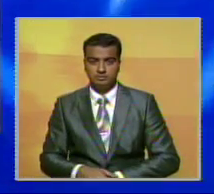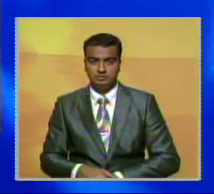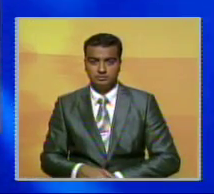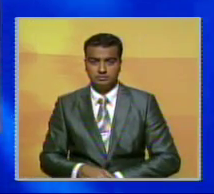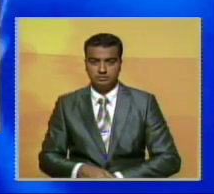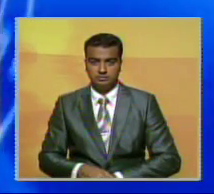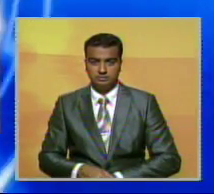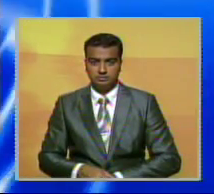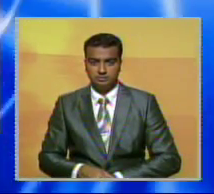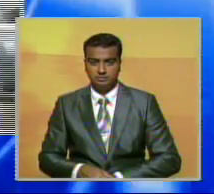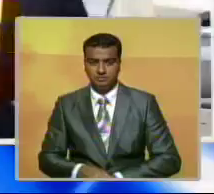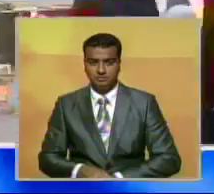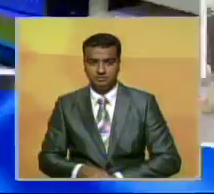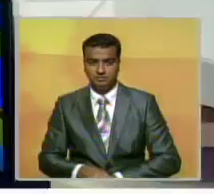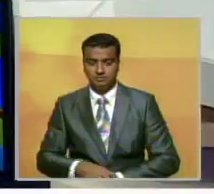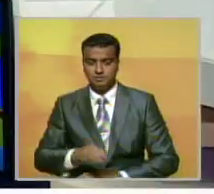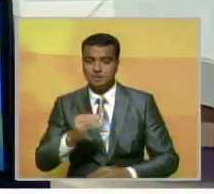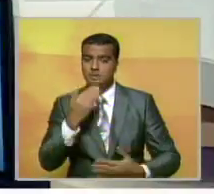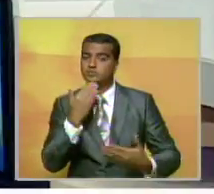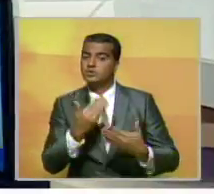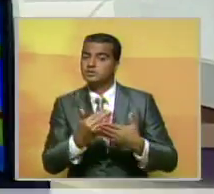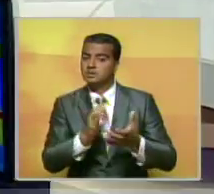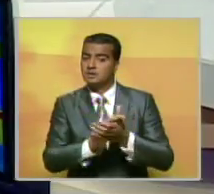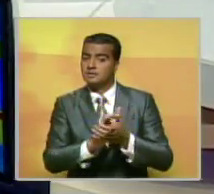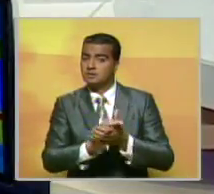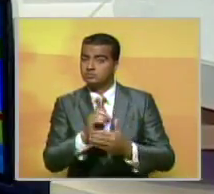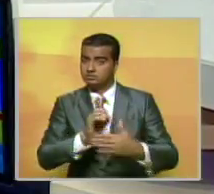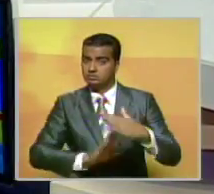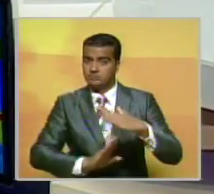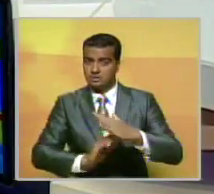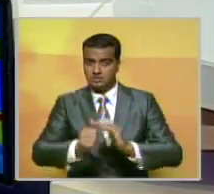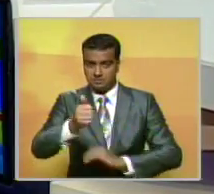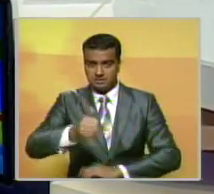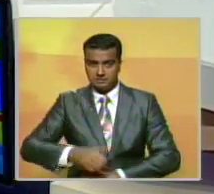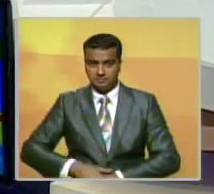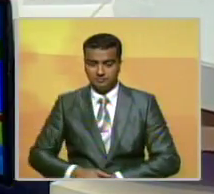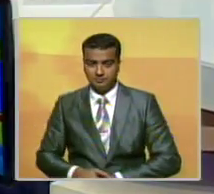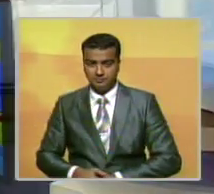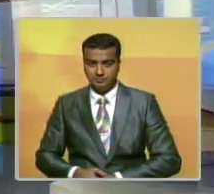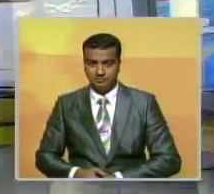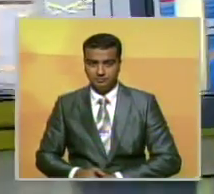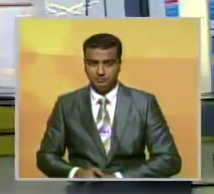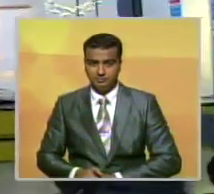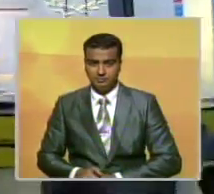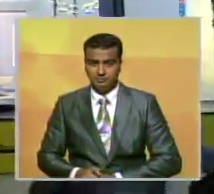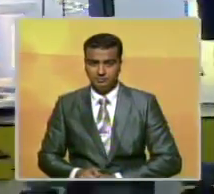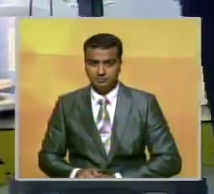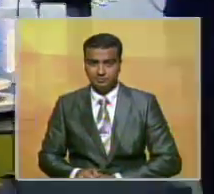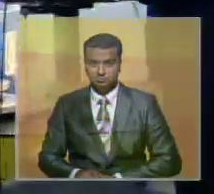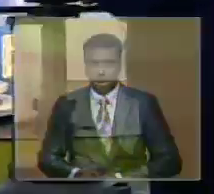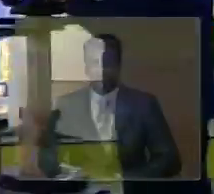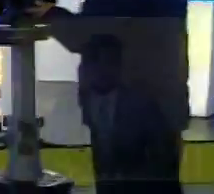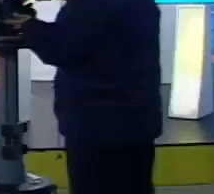noticiero Venevisión. Muchísimas gracias, Gustavo. Amigos, otra pausa y regresaremos.